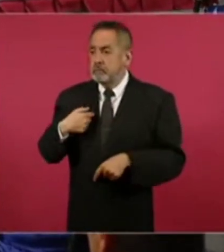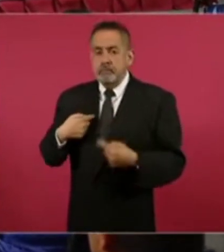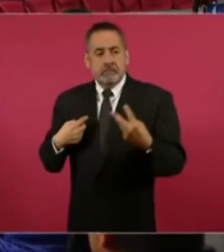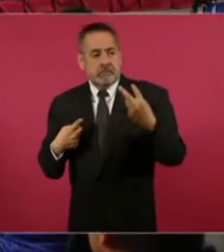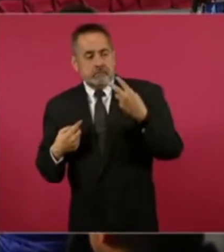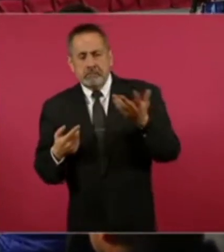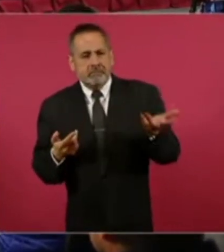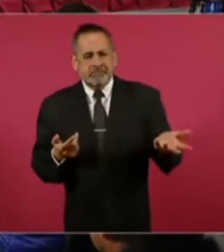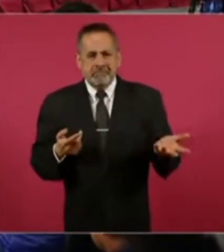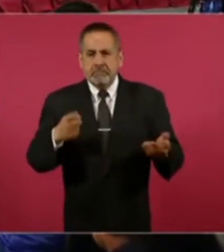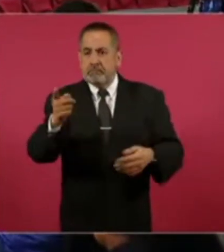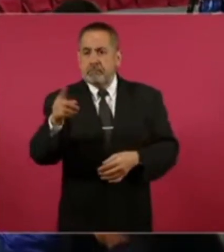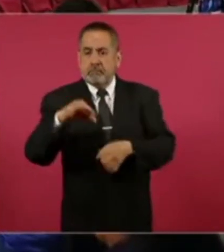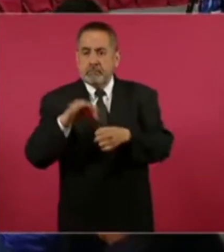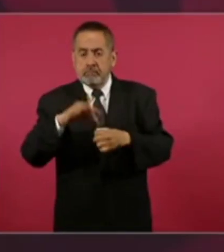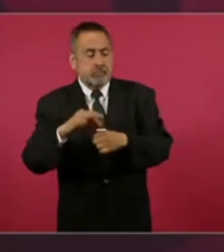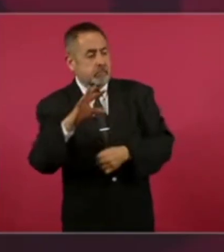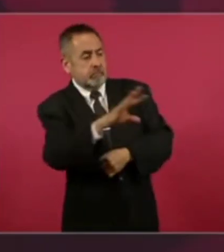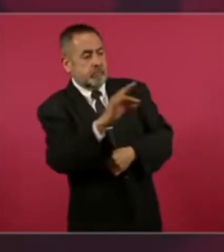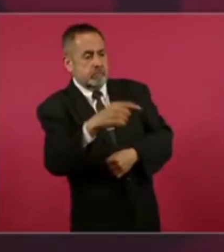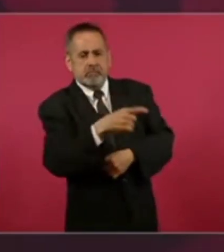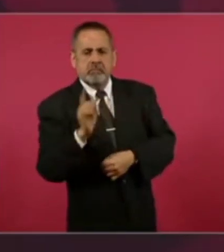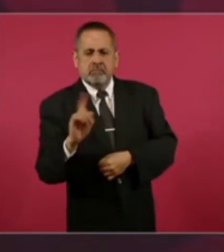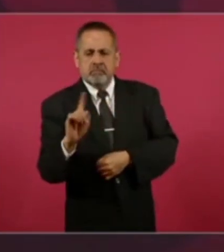que no lo eligió el pueblo,